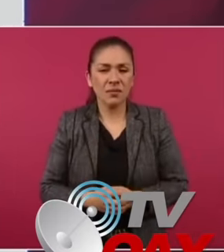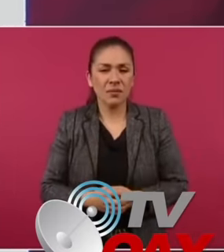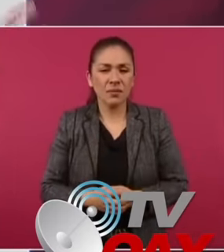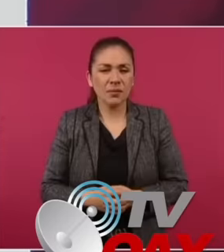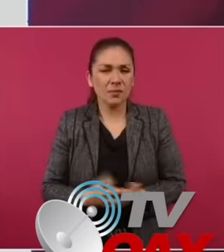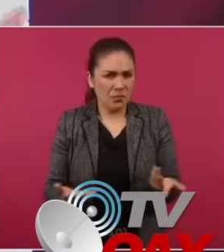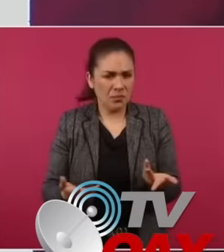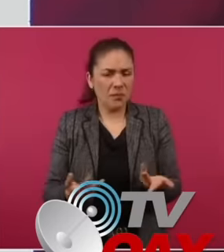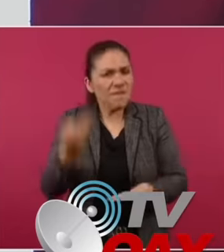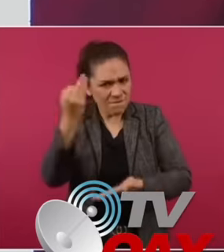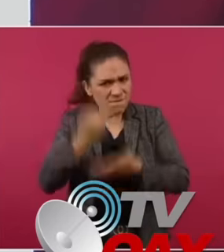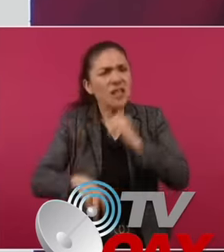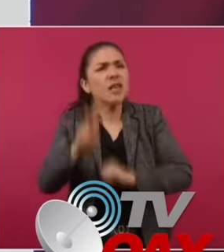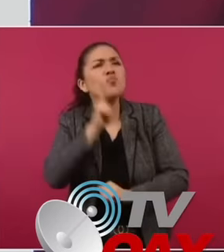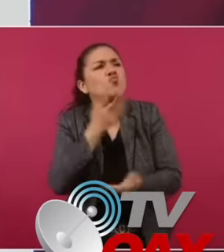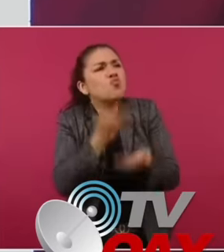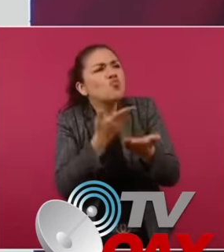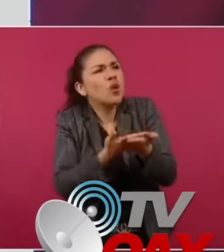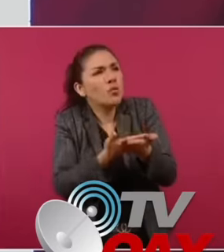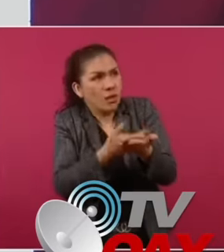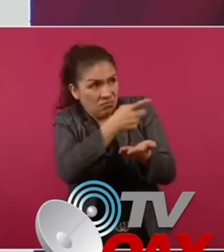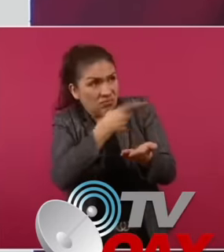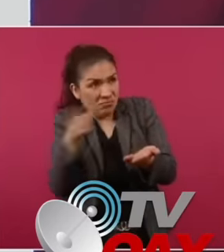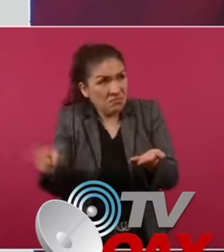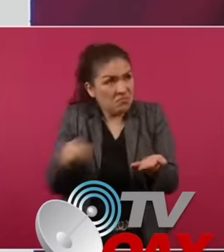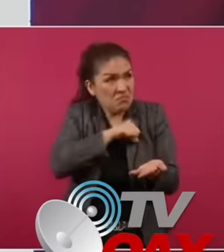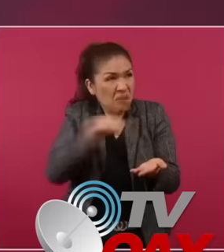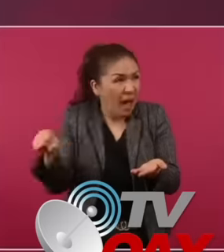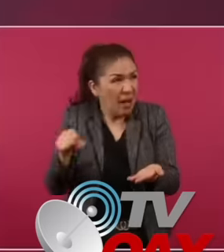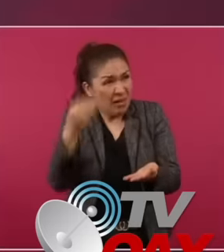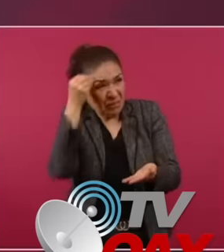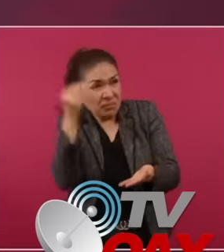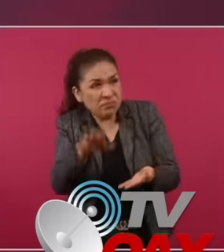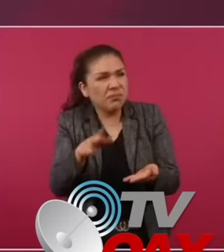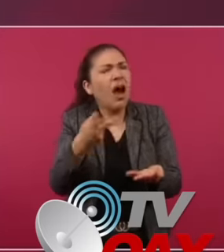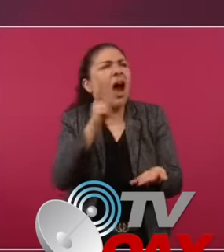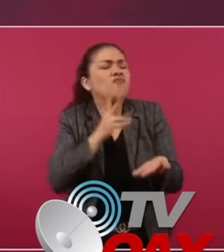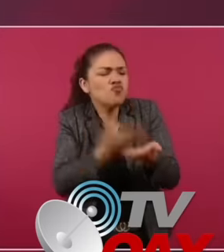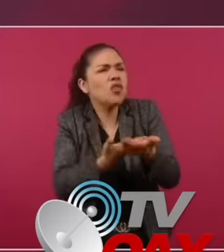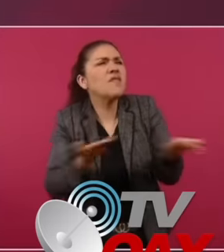¿Con qué pruebas de terrorismo de Cuba?